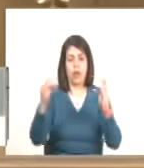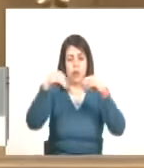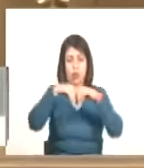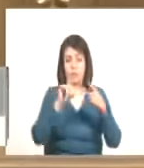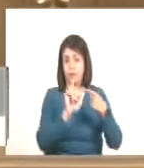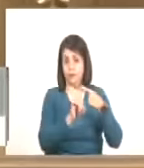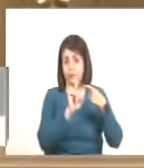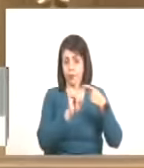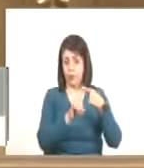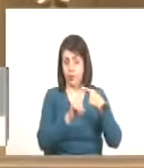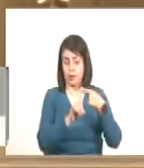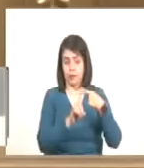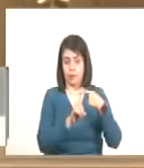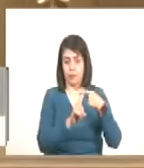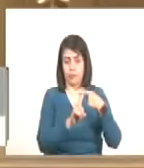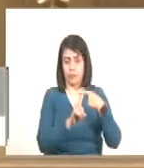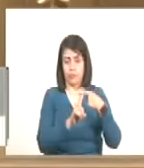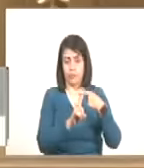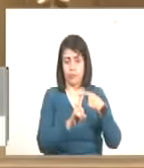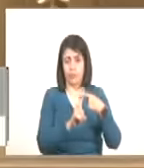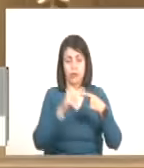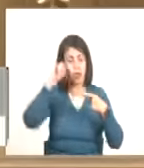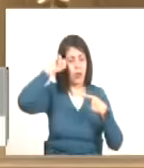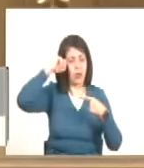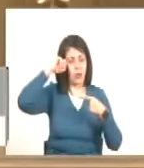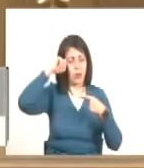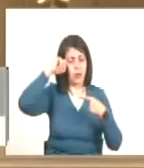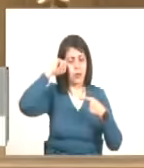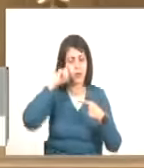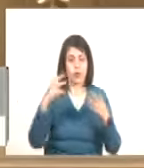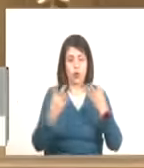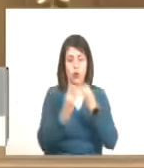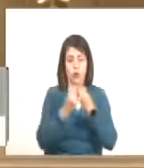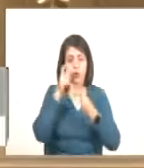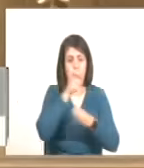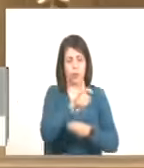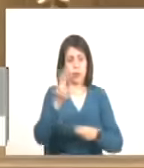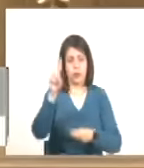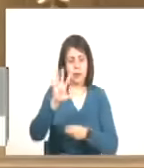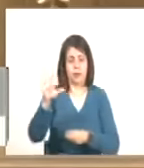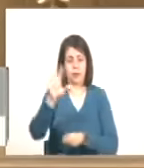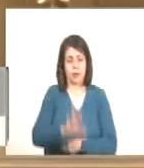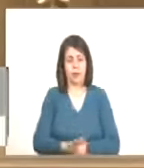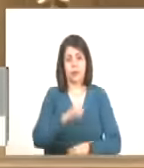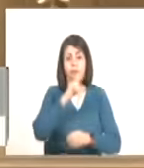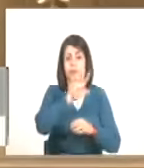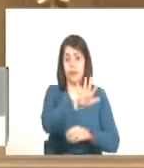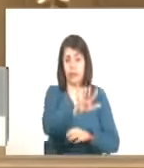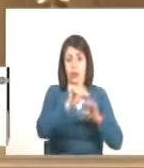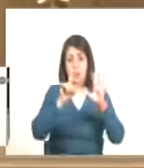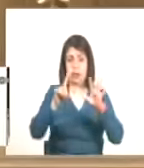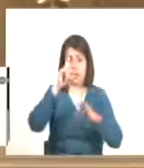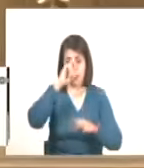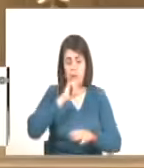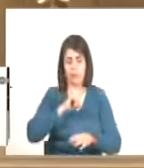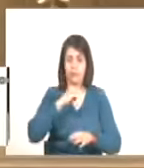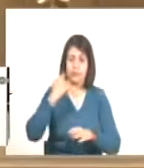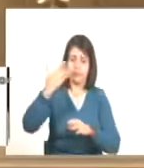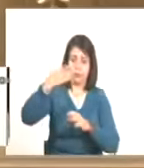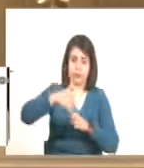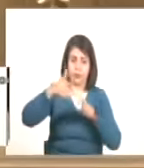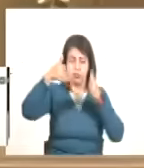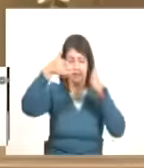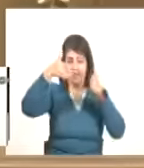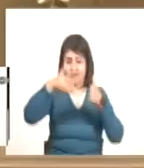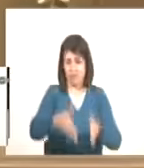Acuerda, primero, conmemorar junto al pueblo venezolano el 56 aniversario del